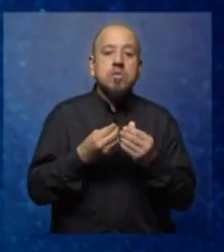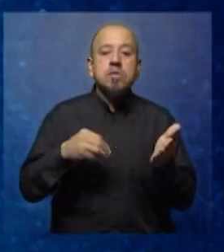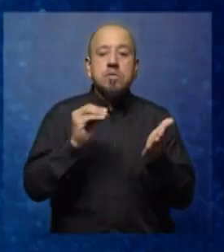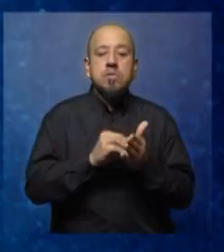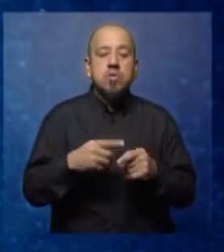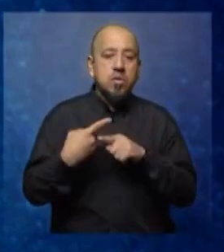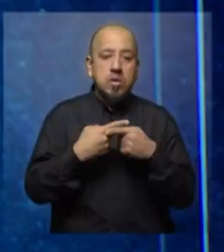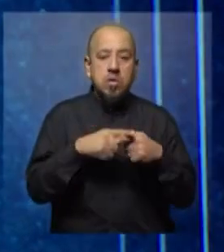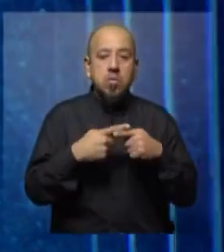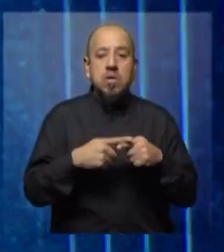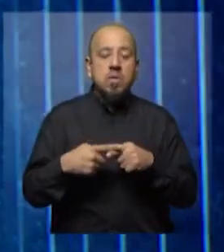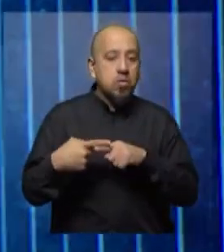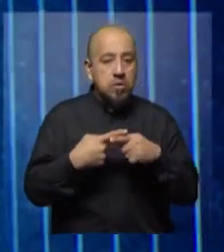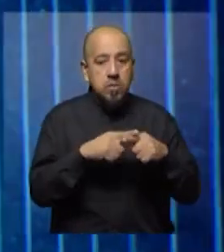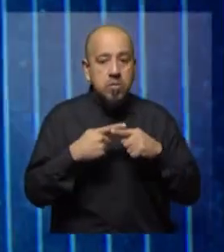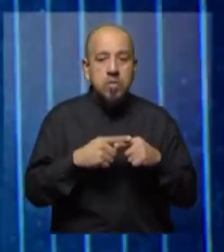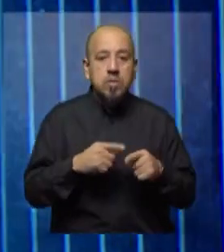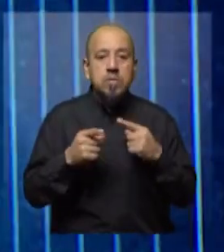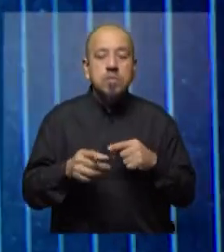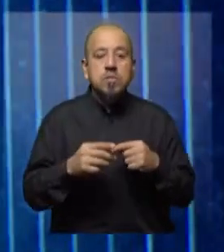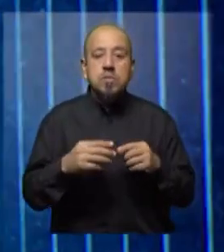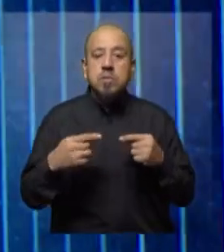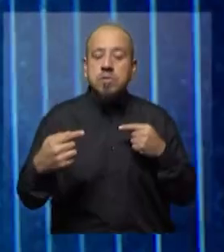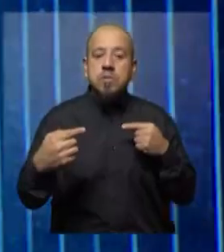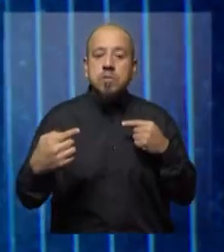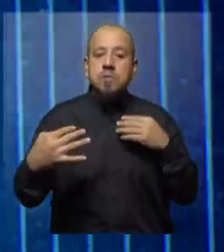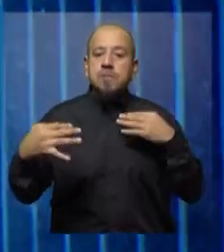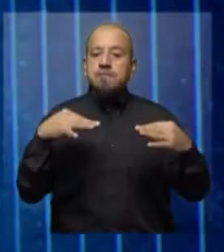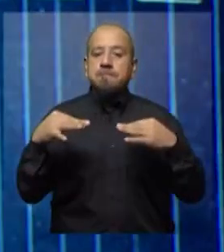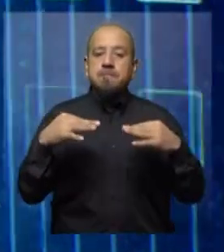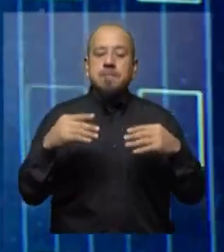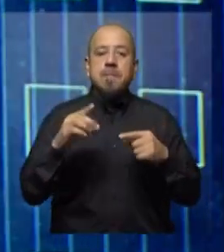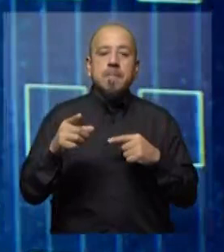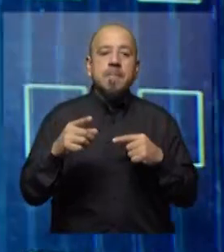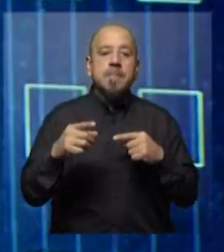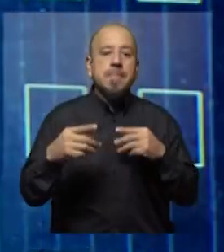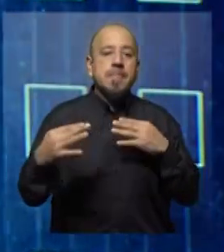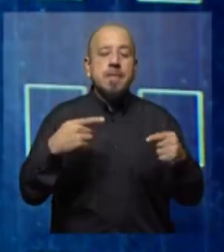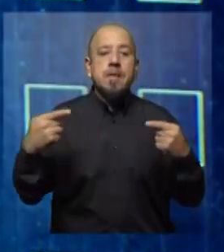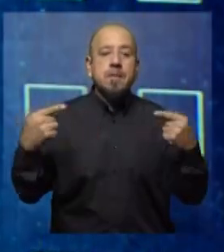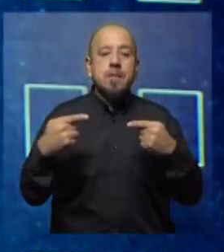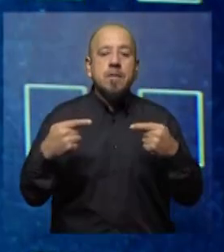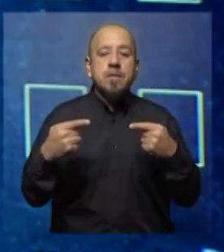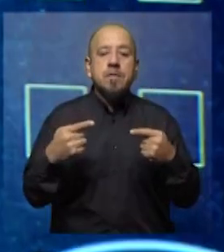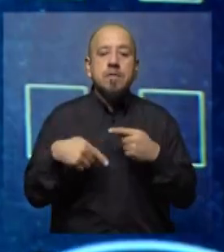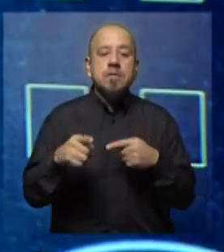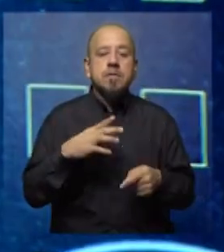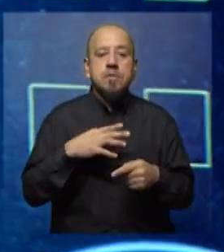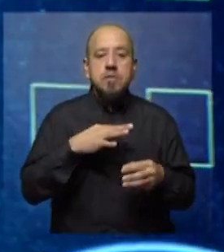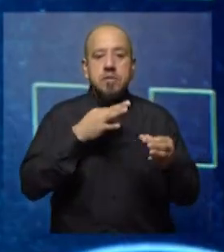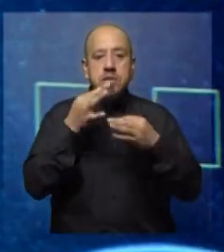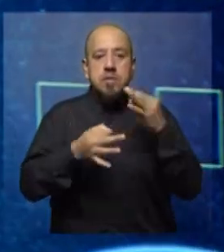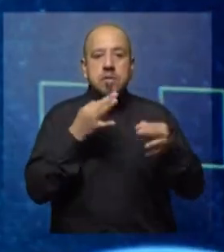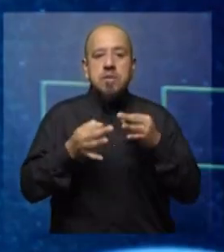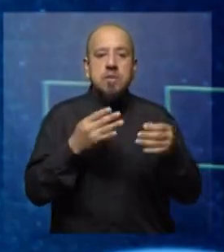discutimos en términos de polarización en términos de Opuestos lo que estamos es frente a una explicación